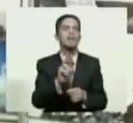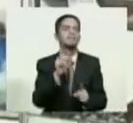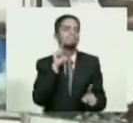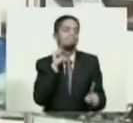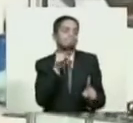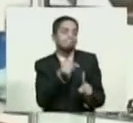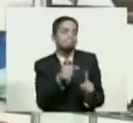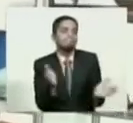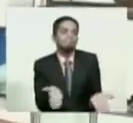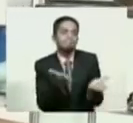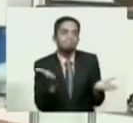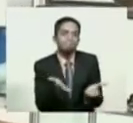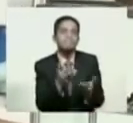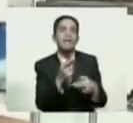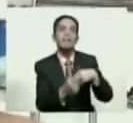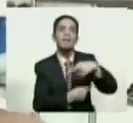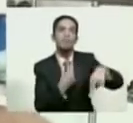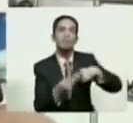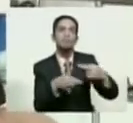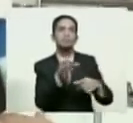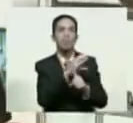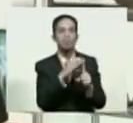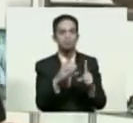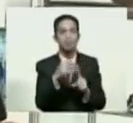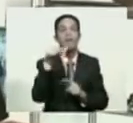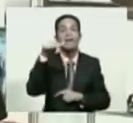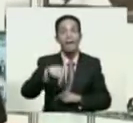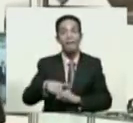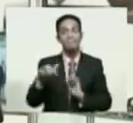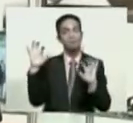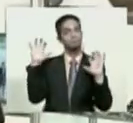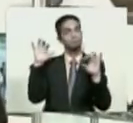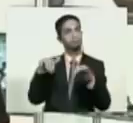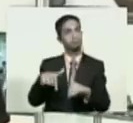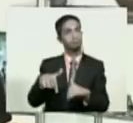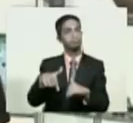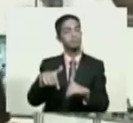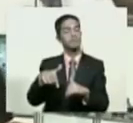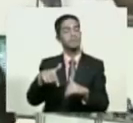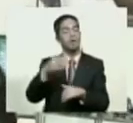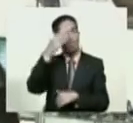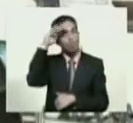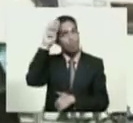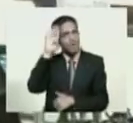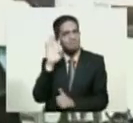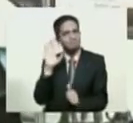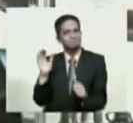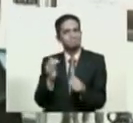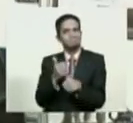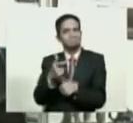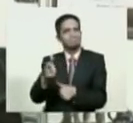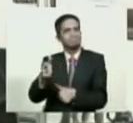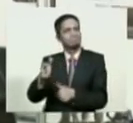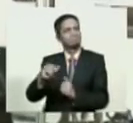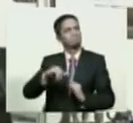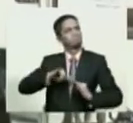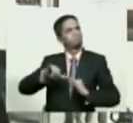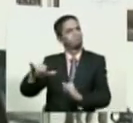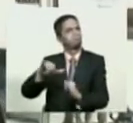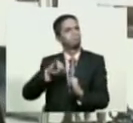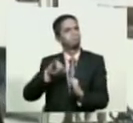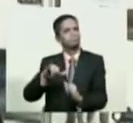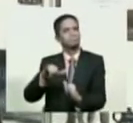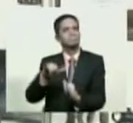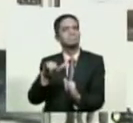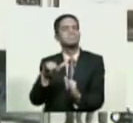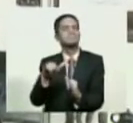cultural. Y aquí, en esta reunión, nosotros hemos encontrado identidad con otros movimientos políticos, con intelectuales,